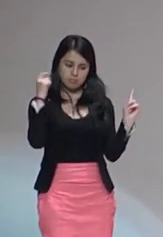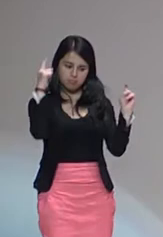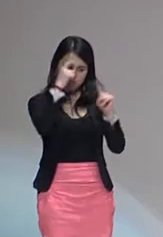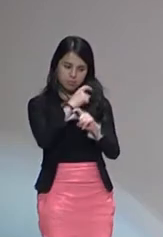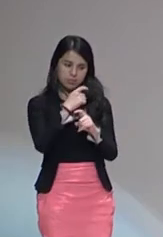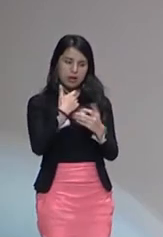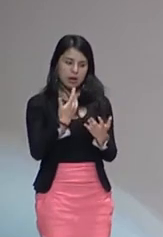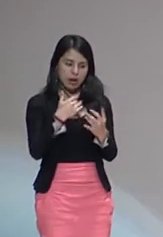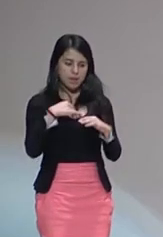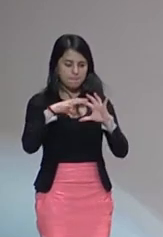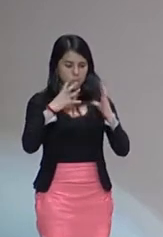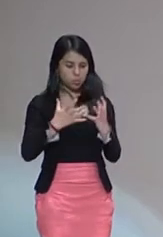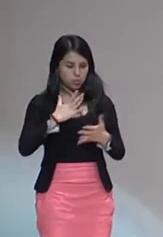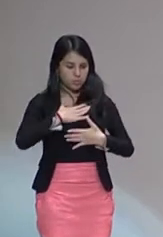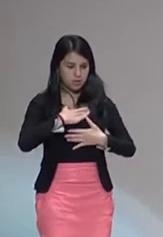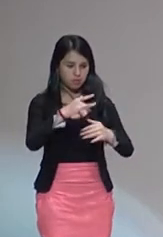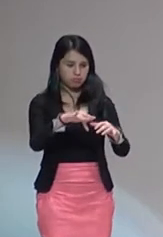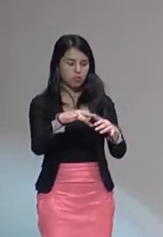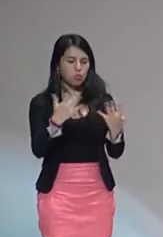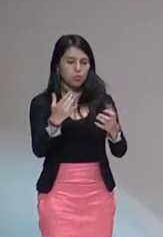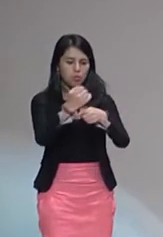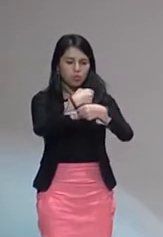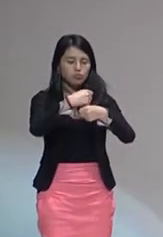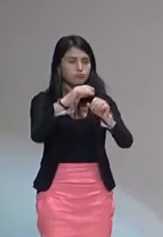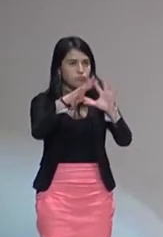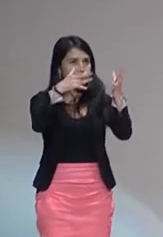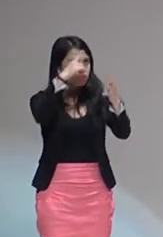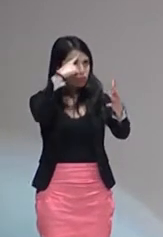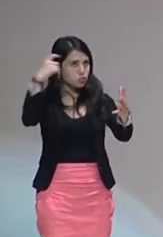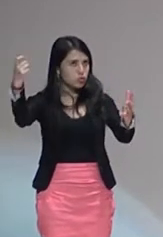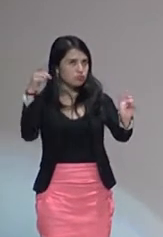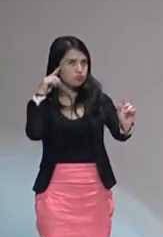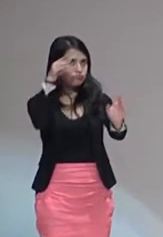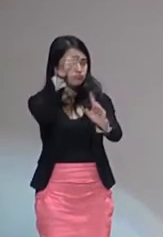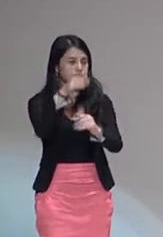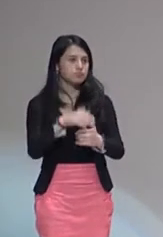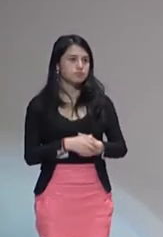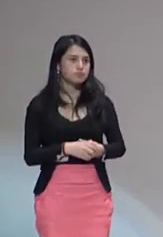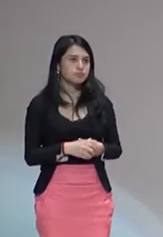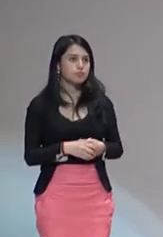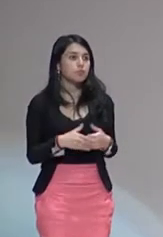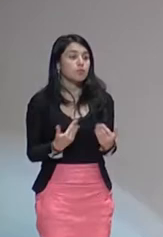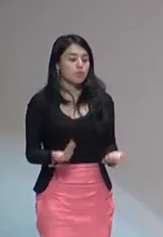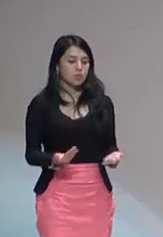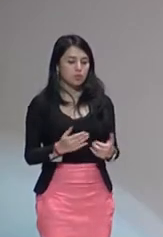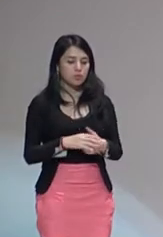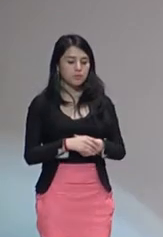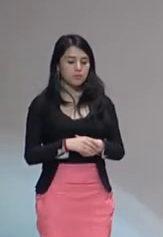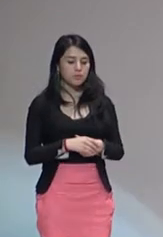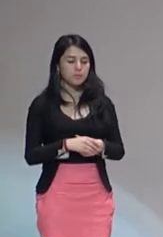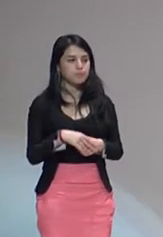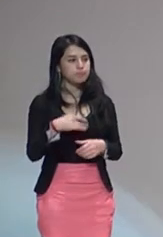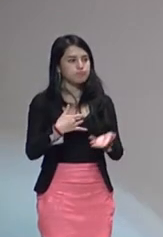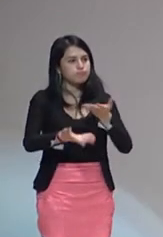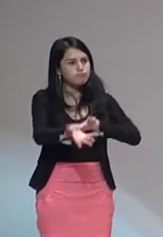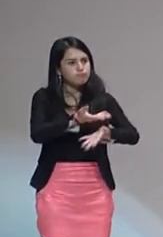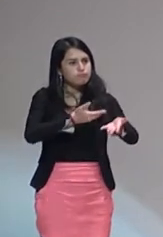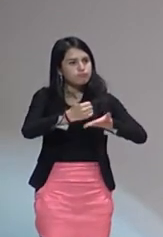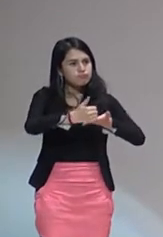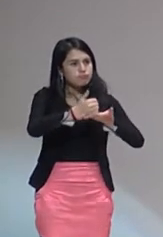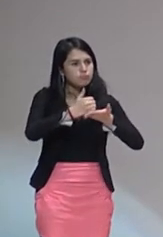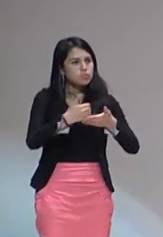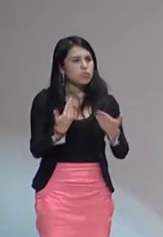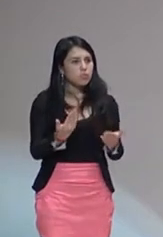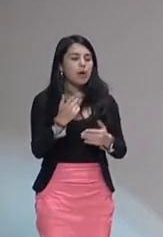su propio mundo y sobre la creación de un mundo posible. ¿Cómo generar cooperación? Los